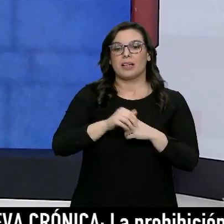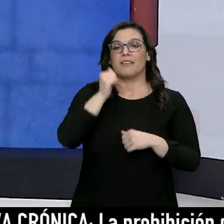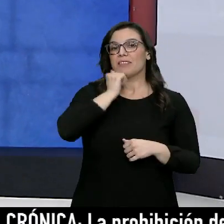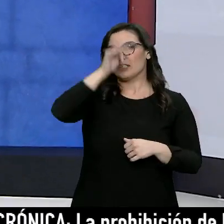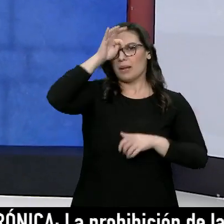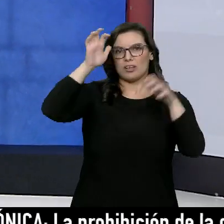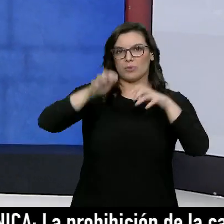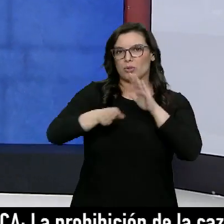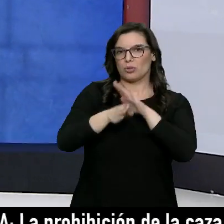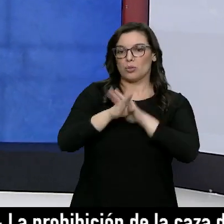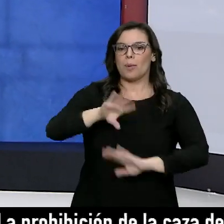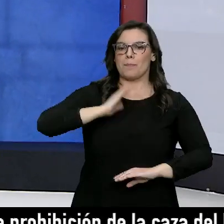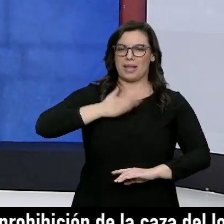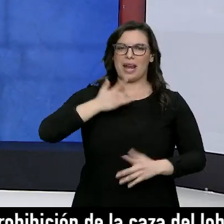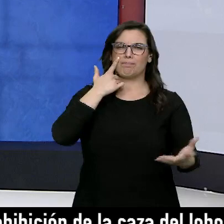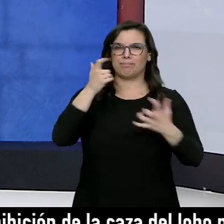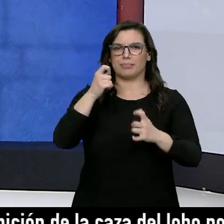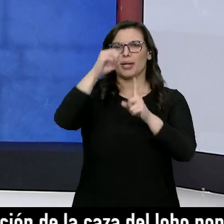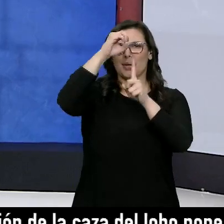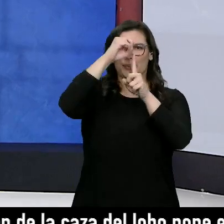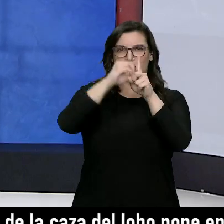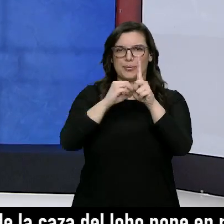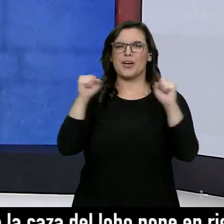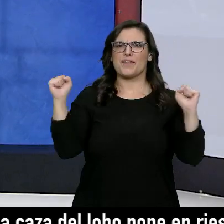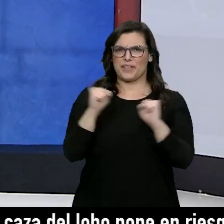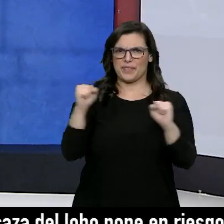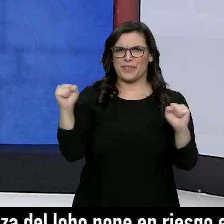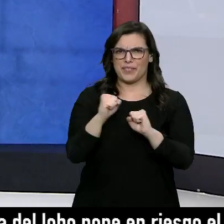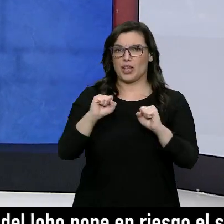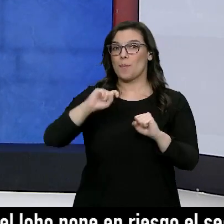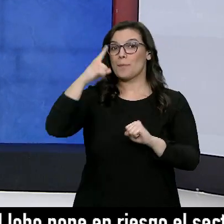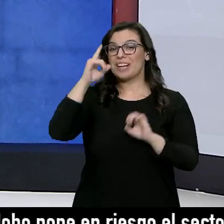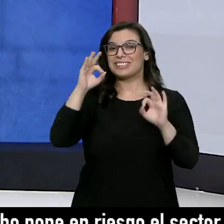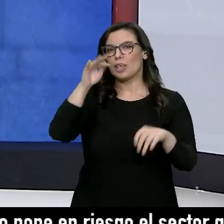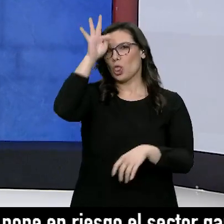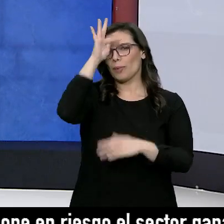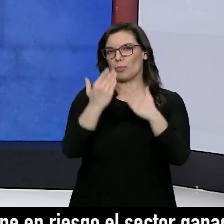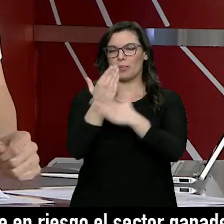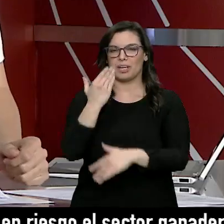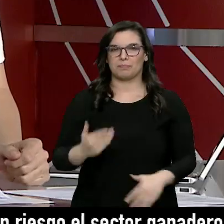semana. Mañana sí que se nota ya el descenso de las temperaturas. Vamos a pasar frío, sobre todo el domingo por la mañana.